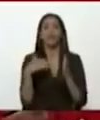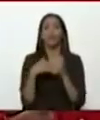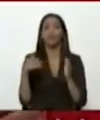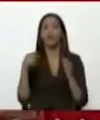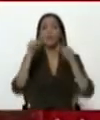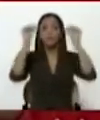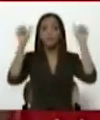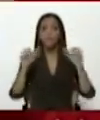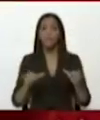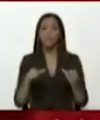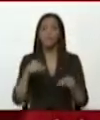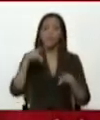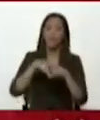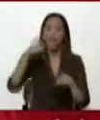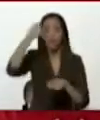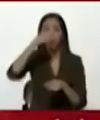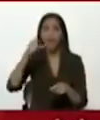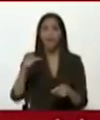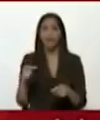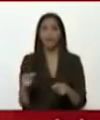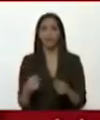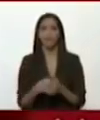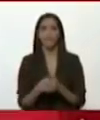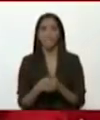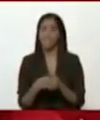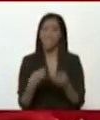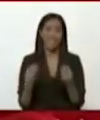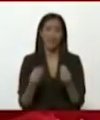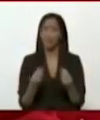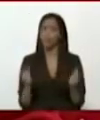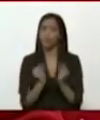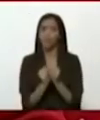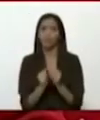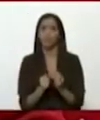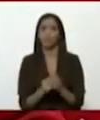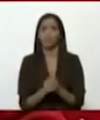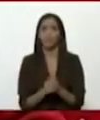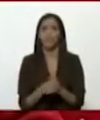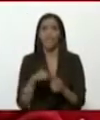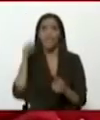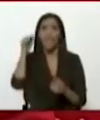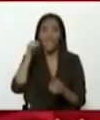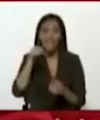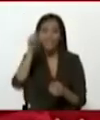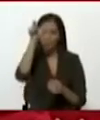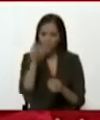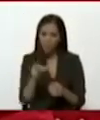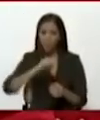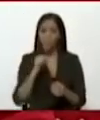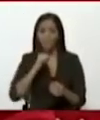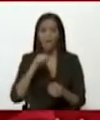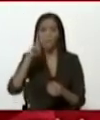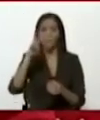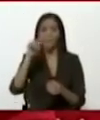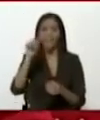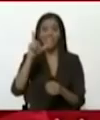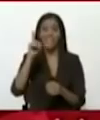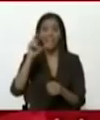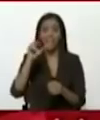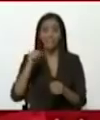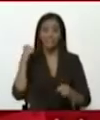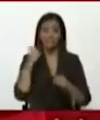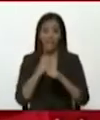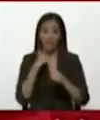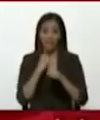que perseguía al pueblo. Y el 23 de enero lo dieron muy duro. En uno de esos allanamientos, el comisario, el inspector Valladares, que trabajaba en la comisaría